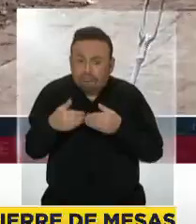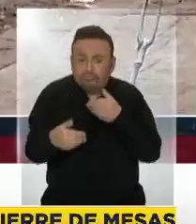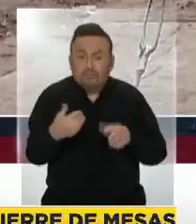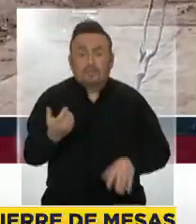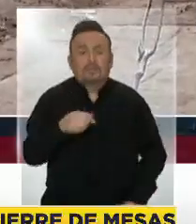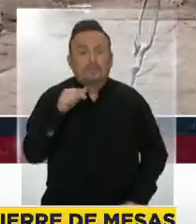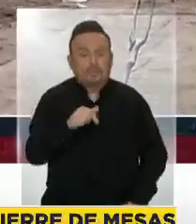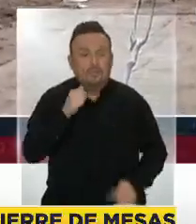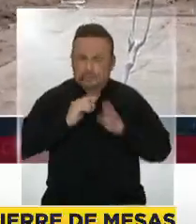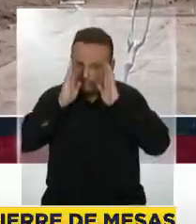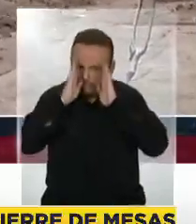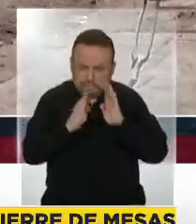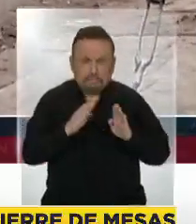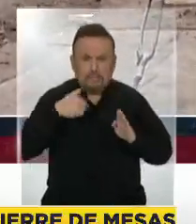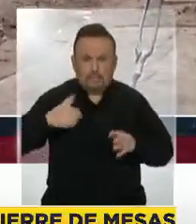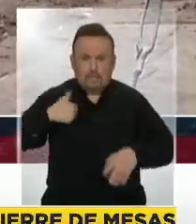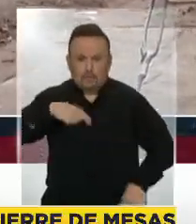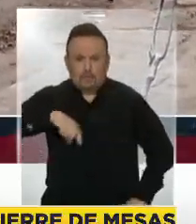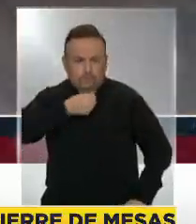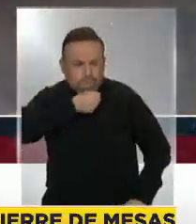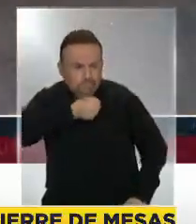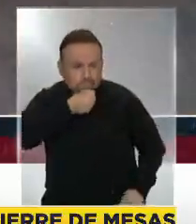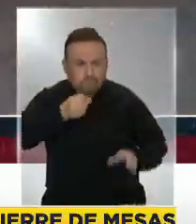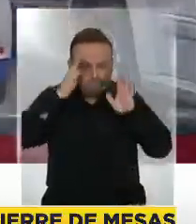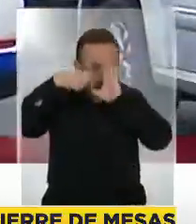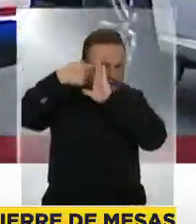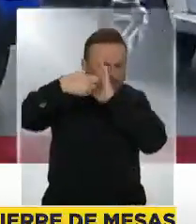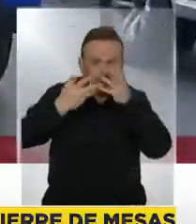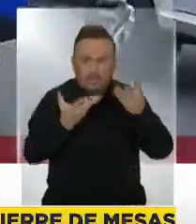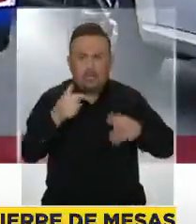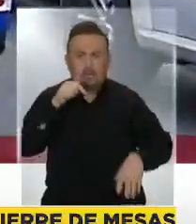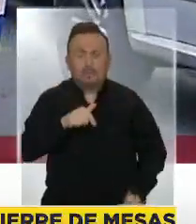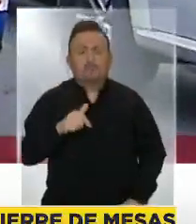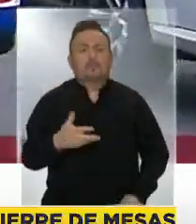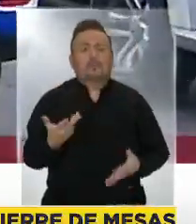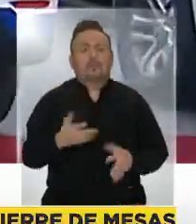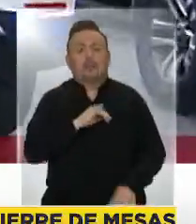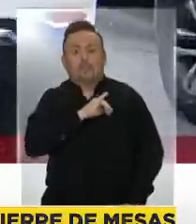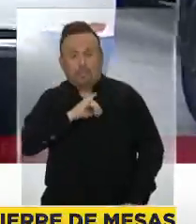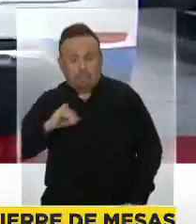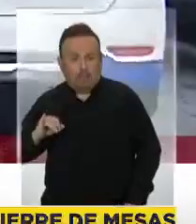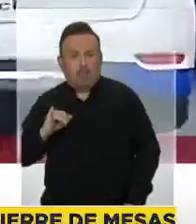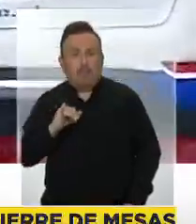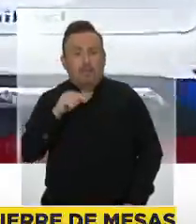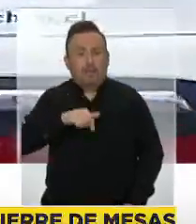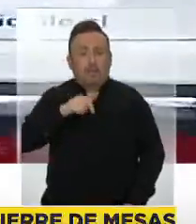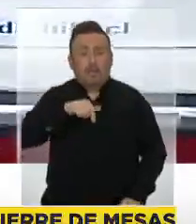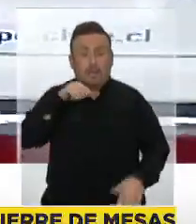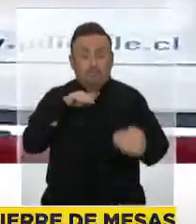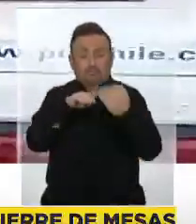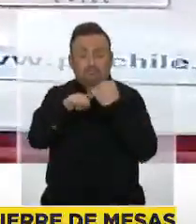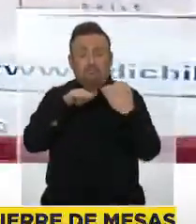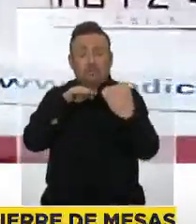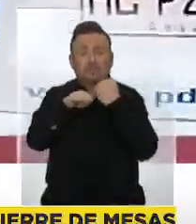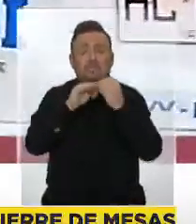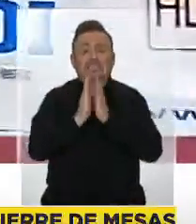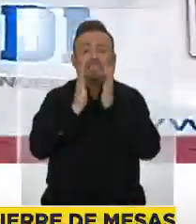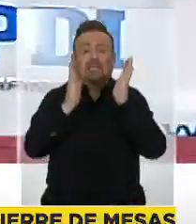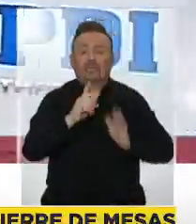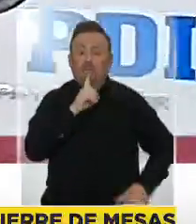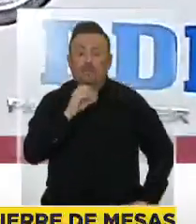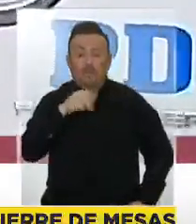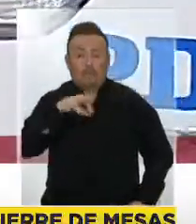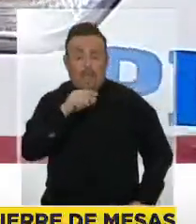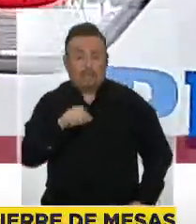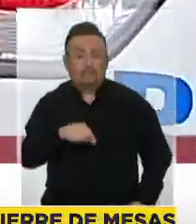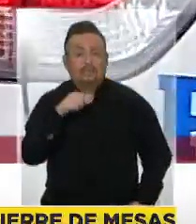estamos muy atentos a esta situación. Nuevamente, para recapitular, nos encontramos en Avenida Santo Tomás con Gabriela Figueroa, con este